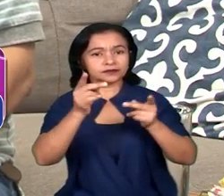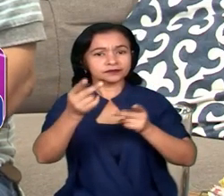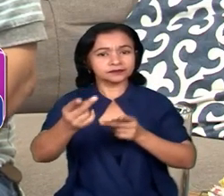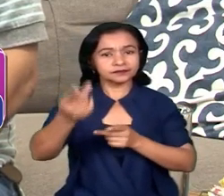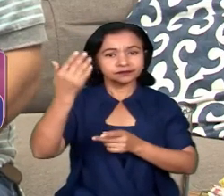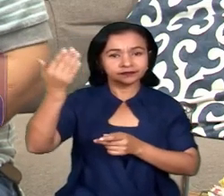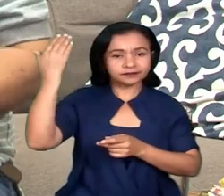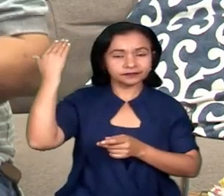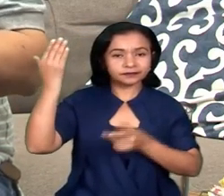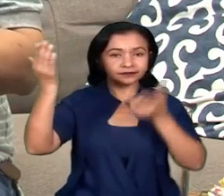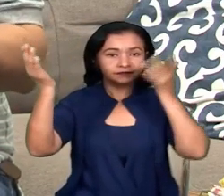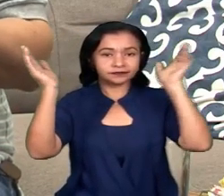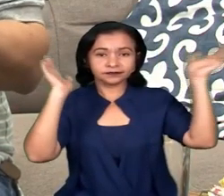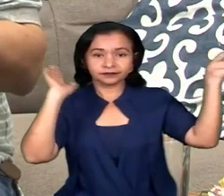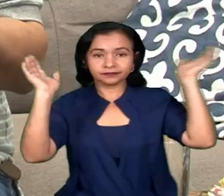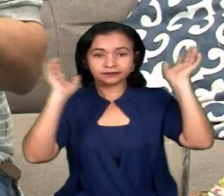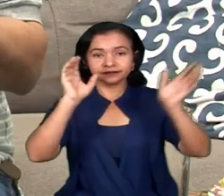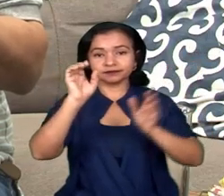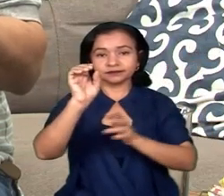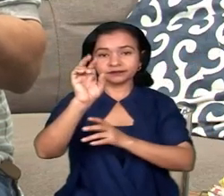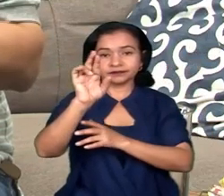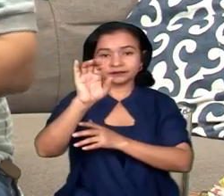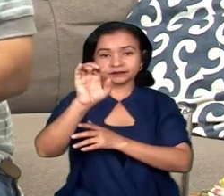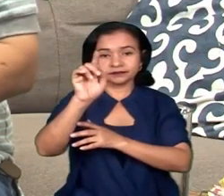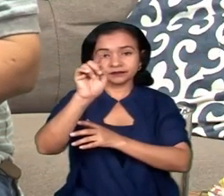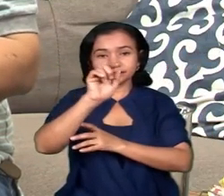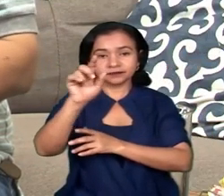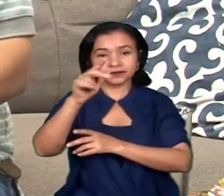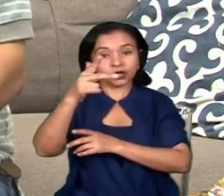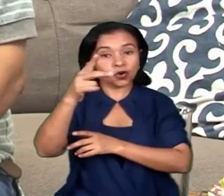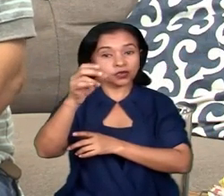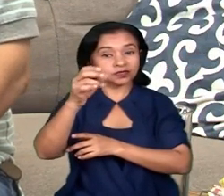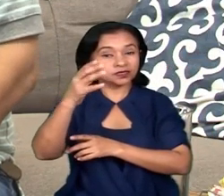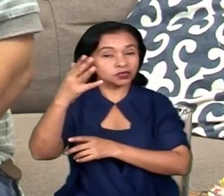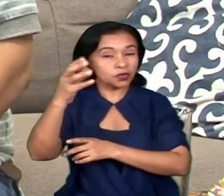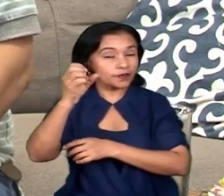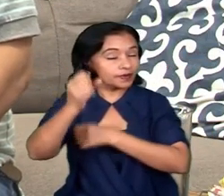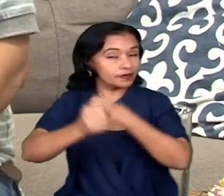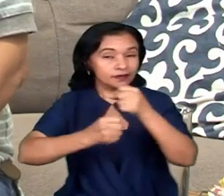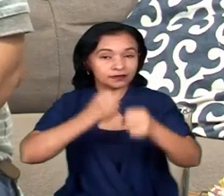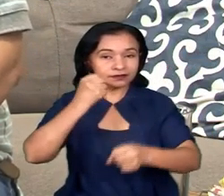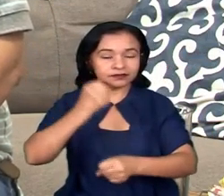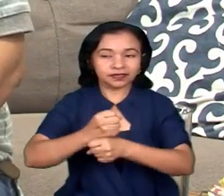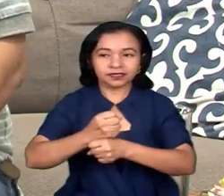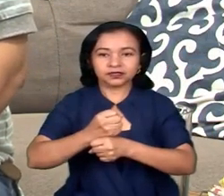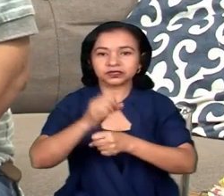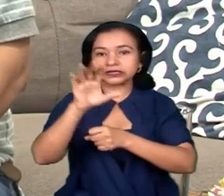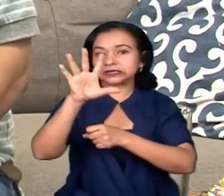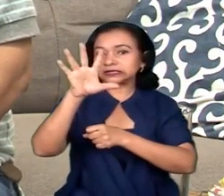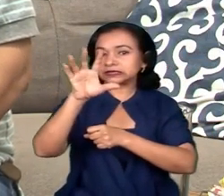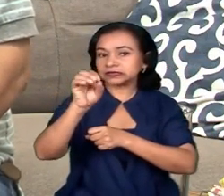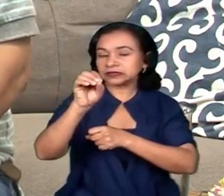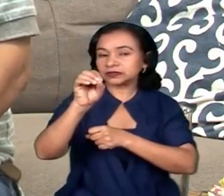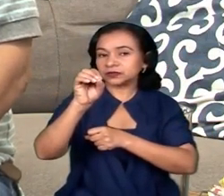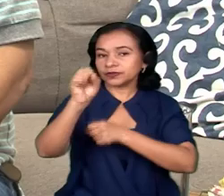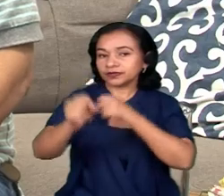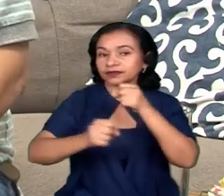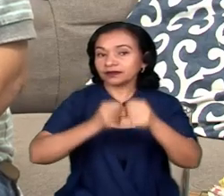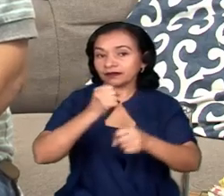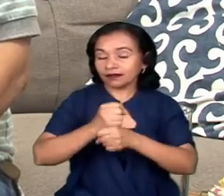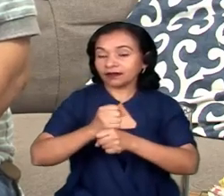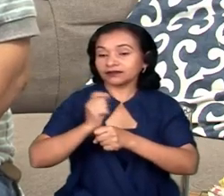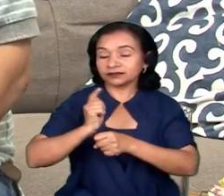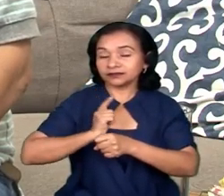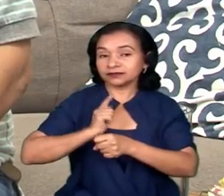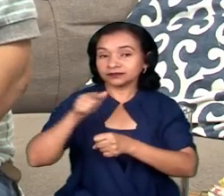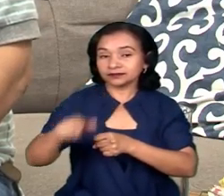del oriental, que tiene alrededor de 80, 90 años o 70 años de estar, que yo pues los 50 y pico que tengo de estar